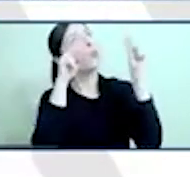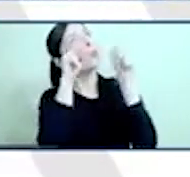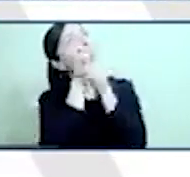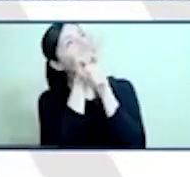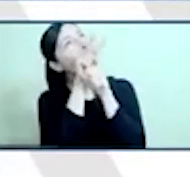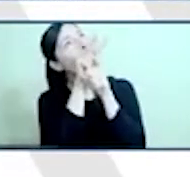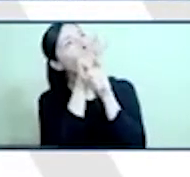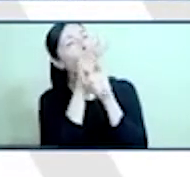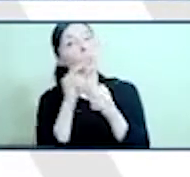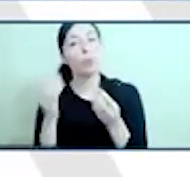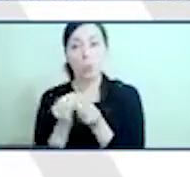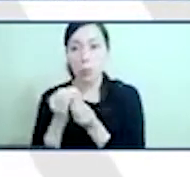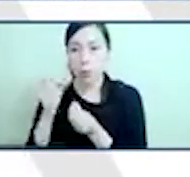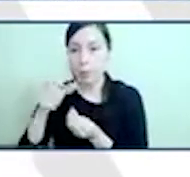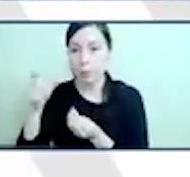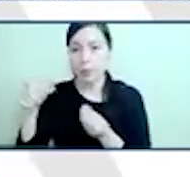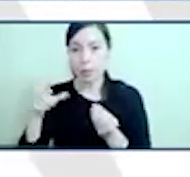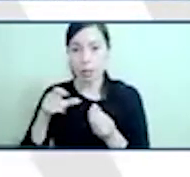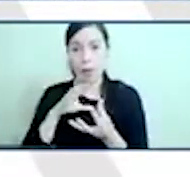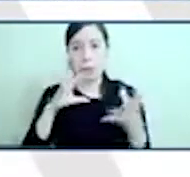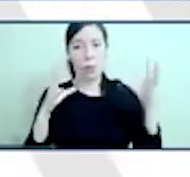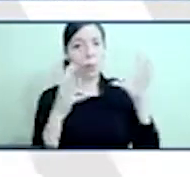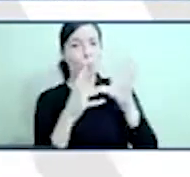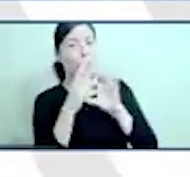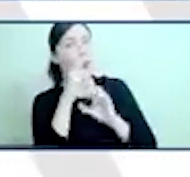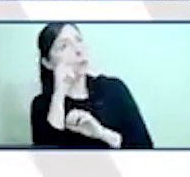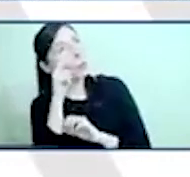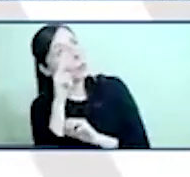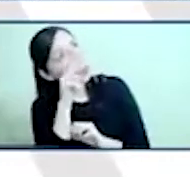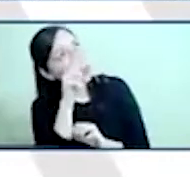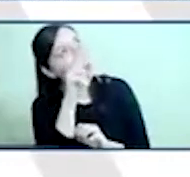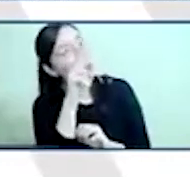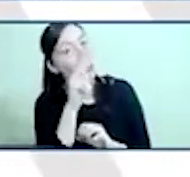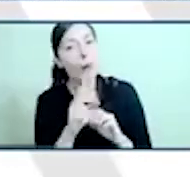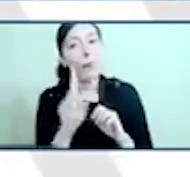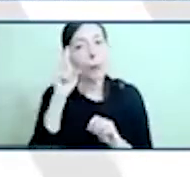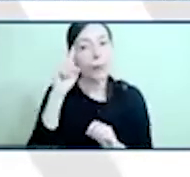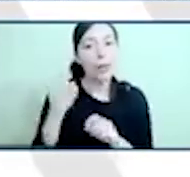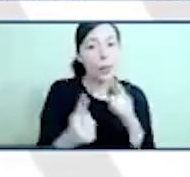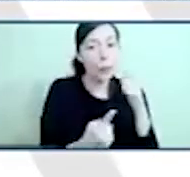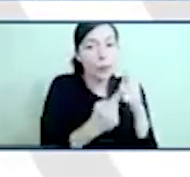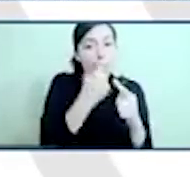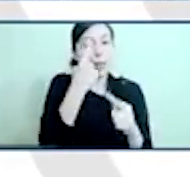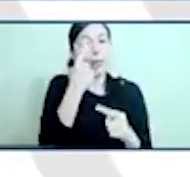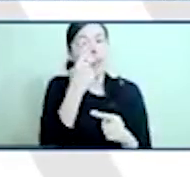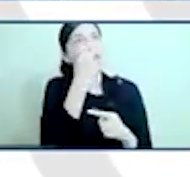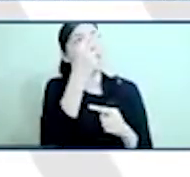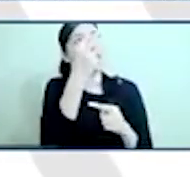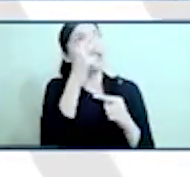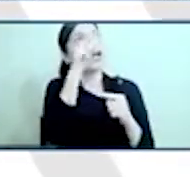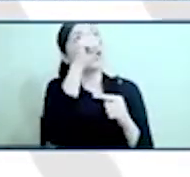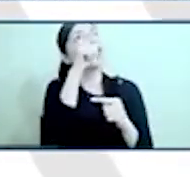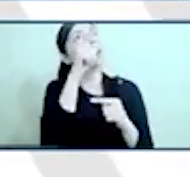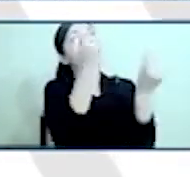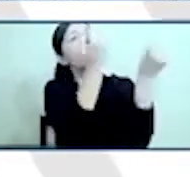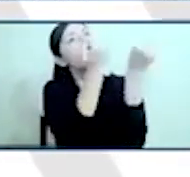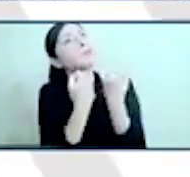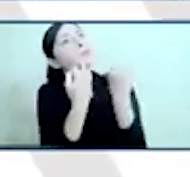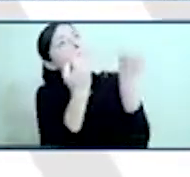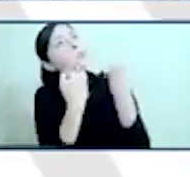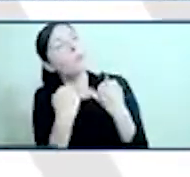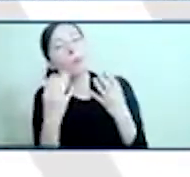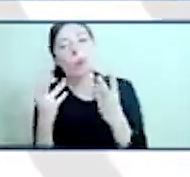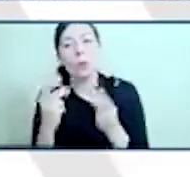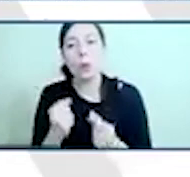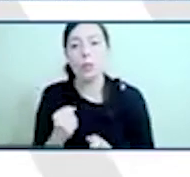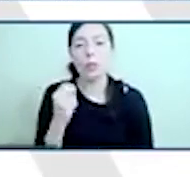personas involucradas en todo el mundo, pero específicamente para el primero observaron 205 datos. Acá aumenté el